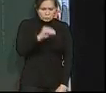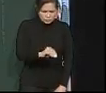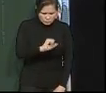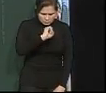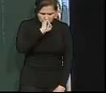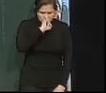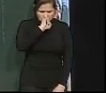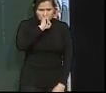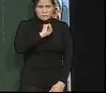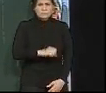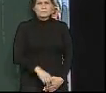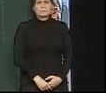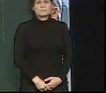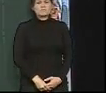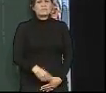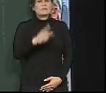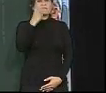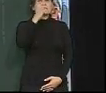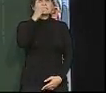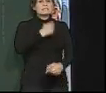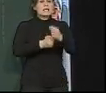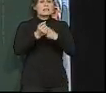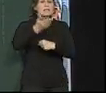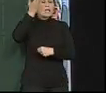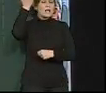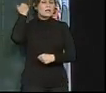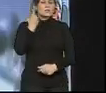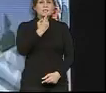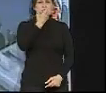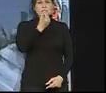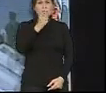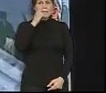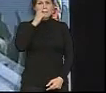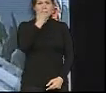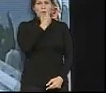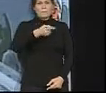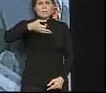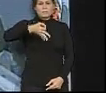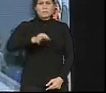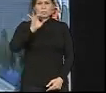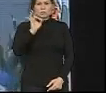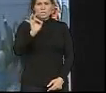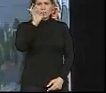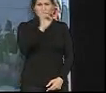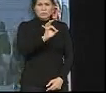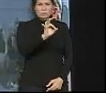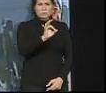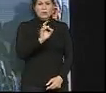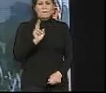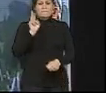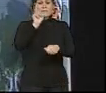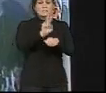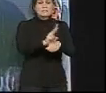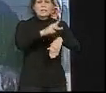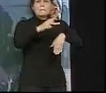Santo Padre. Hace 27 años, aquel 16 de mayo del año 1988, visitaba